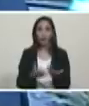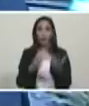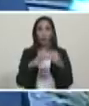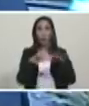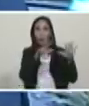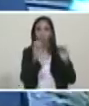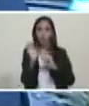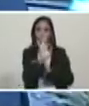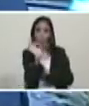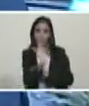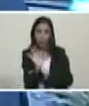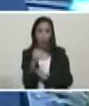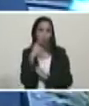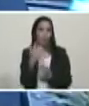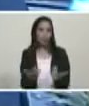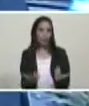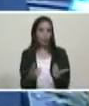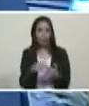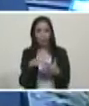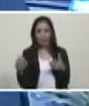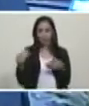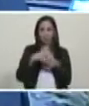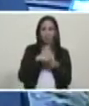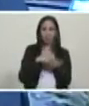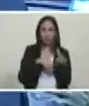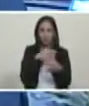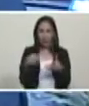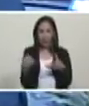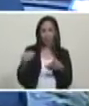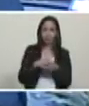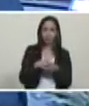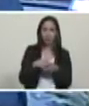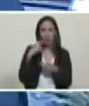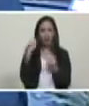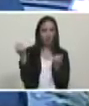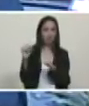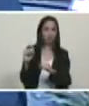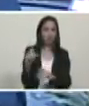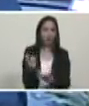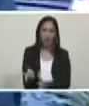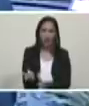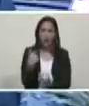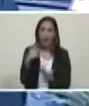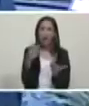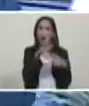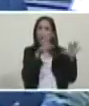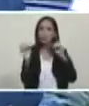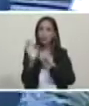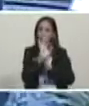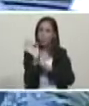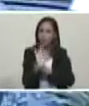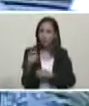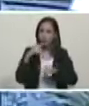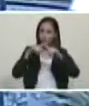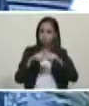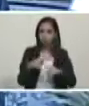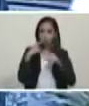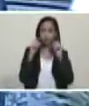de Colombia en los asuntos de Venezuela. Rechazan a Iván Duque, el 80% de los venezolanos.